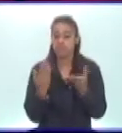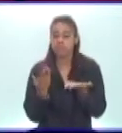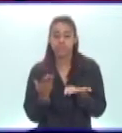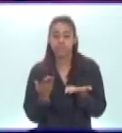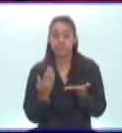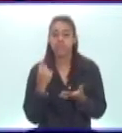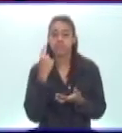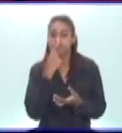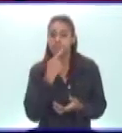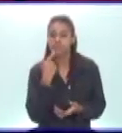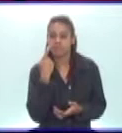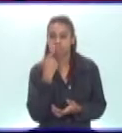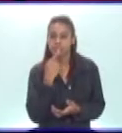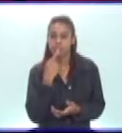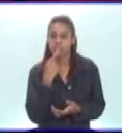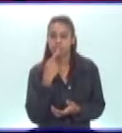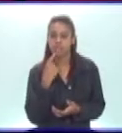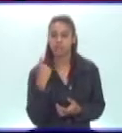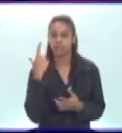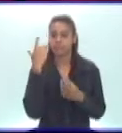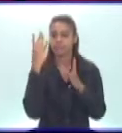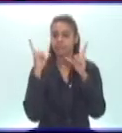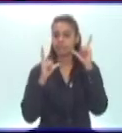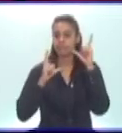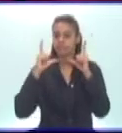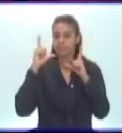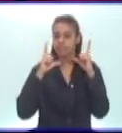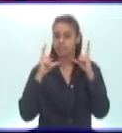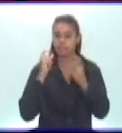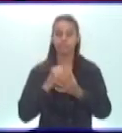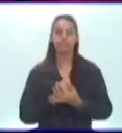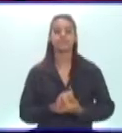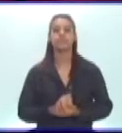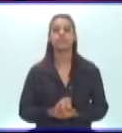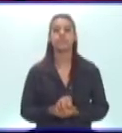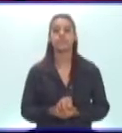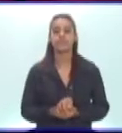nuestros labios y nuestra expresión facial.